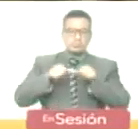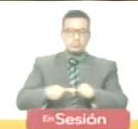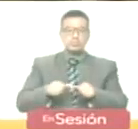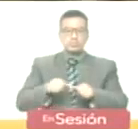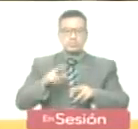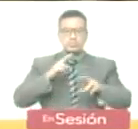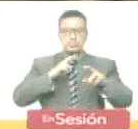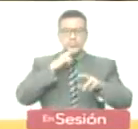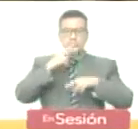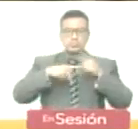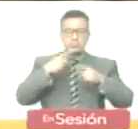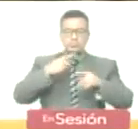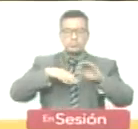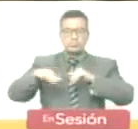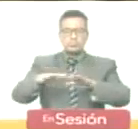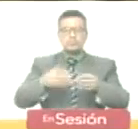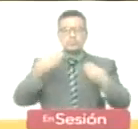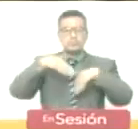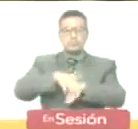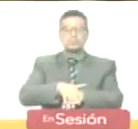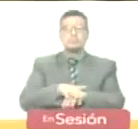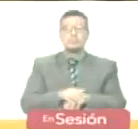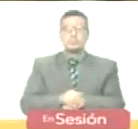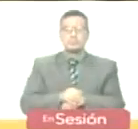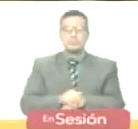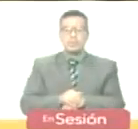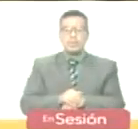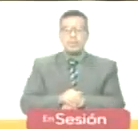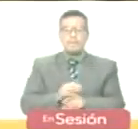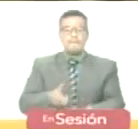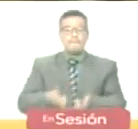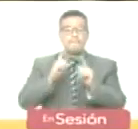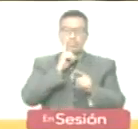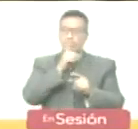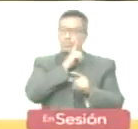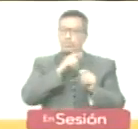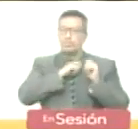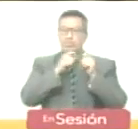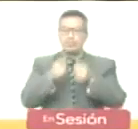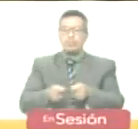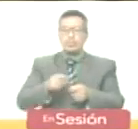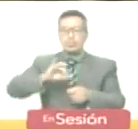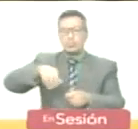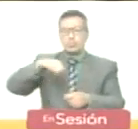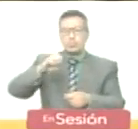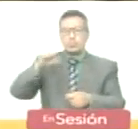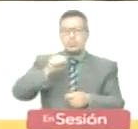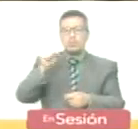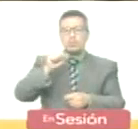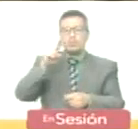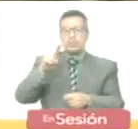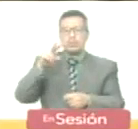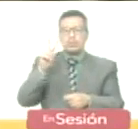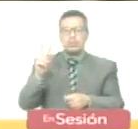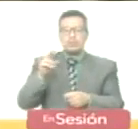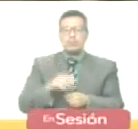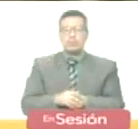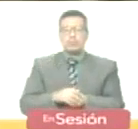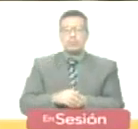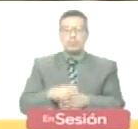Política Exterior, Soberanía e Integración, mediante el cual autoriza el nombramiento del ciudadano Jesús Rafael Salazar Velázquez